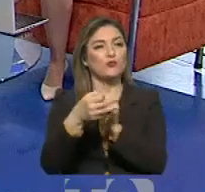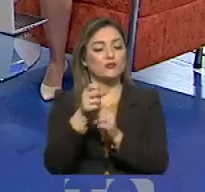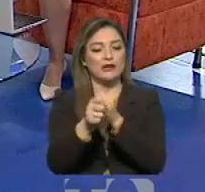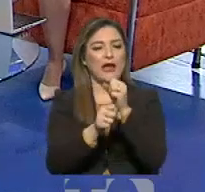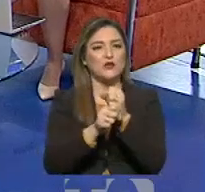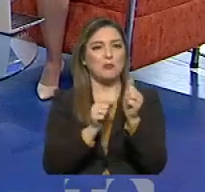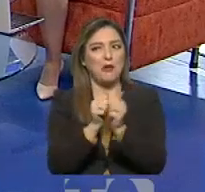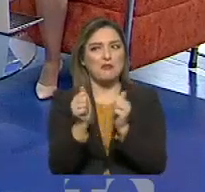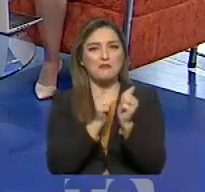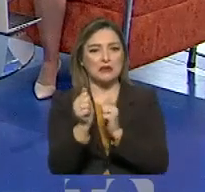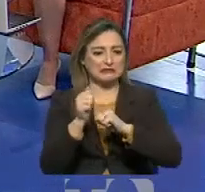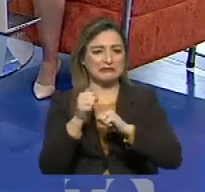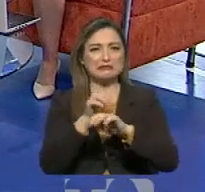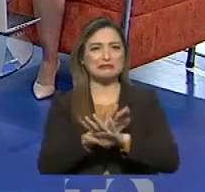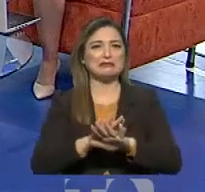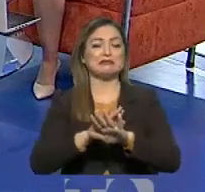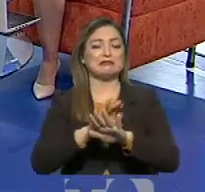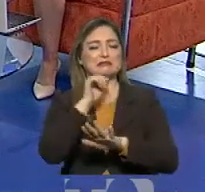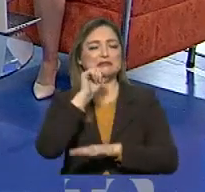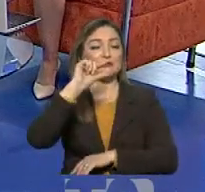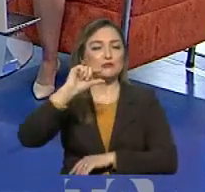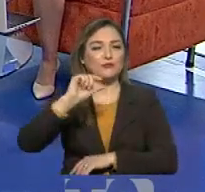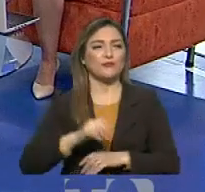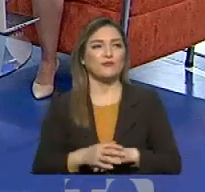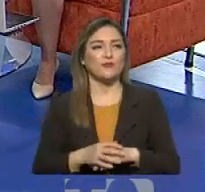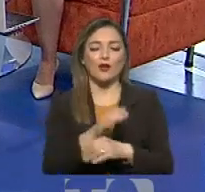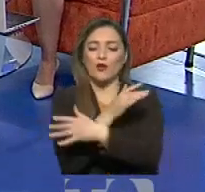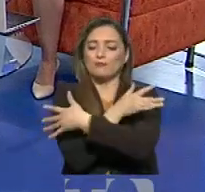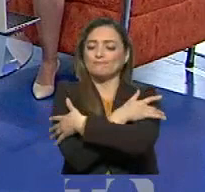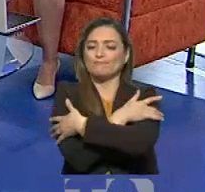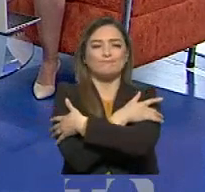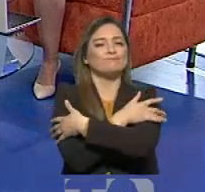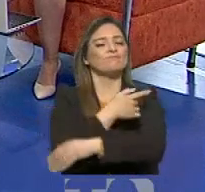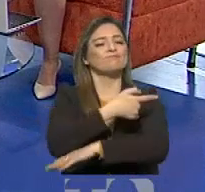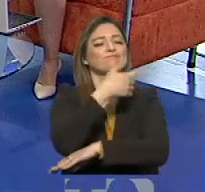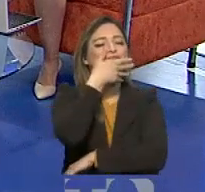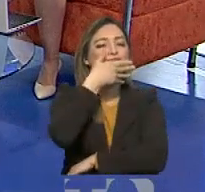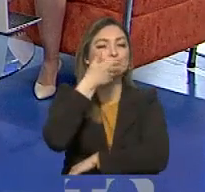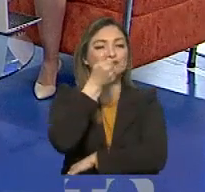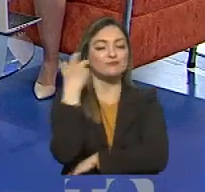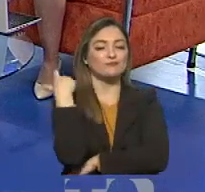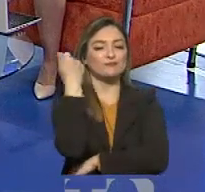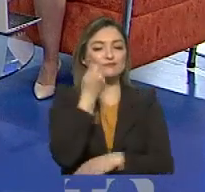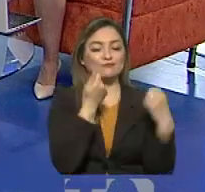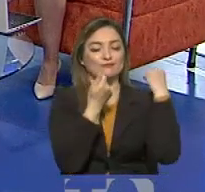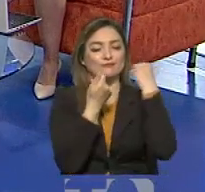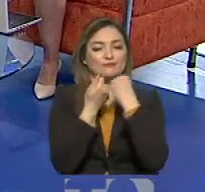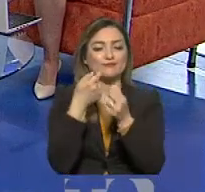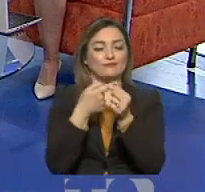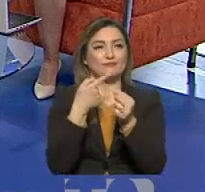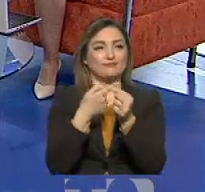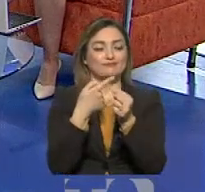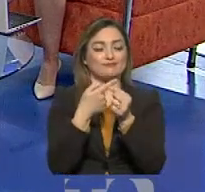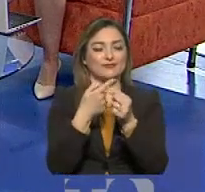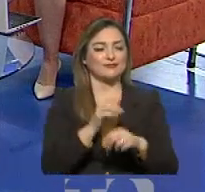Desde aquí les enviamos un fuerte abrazo y que hoy tengan el mejor de los días. Abríguese un poquito porque en frío, en Quito, hace frío. En frío